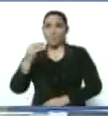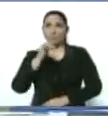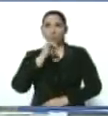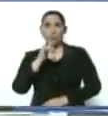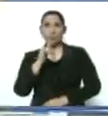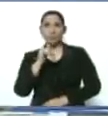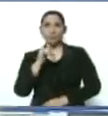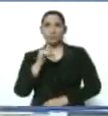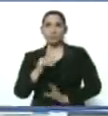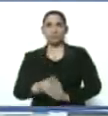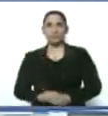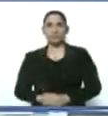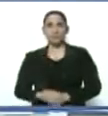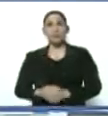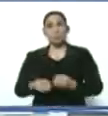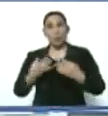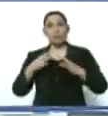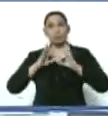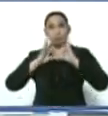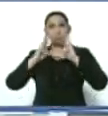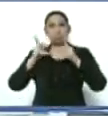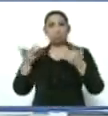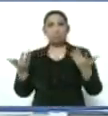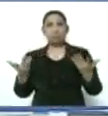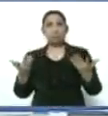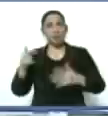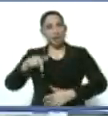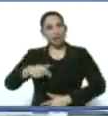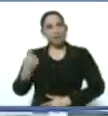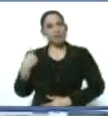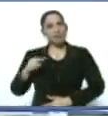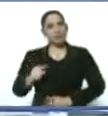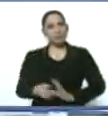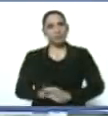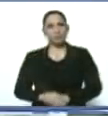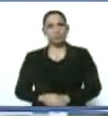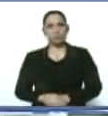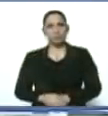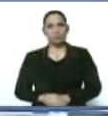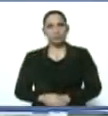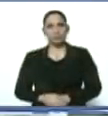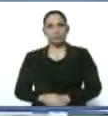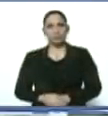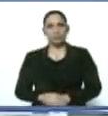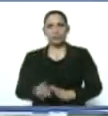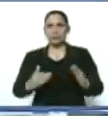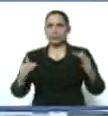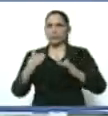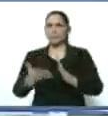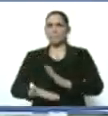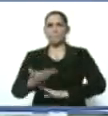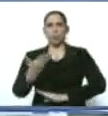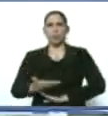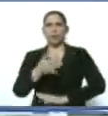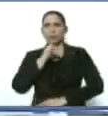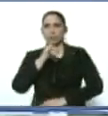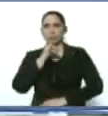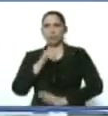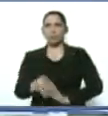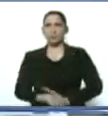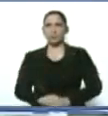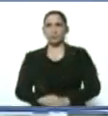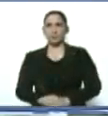bueno. Comentando, pues. Aquí tenemos un rango que es muy importante.